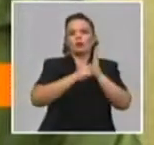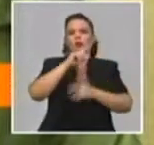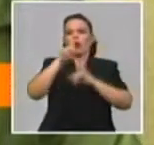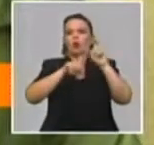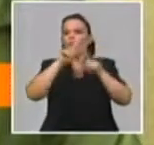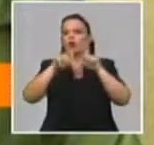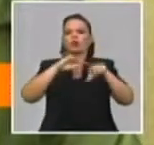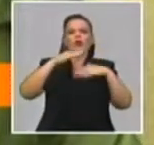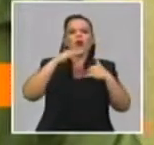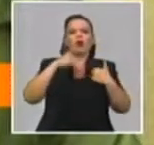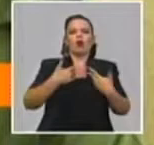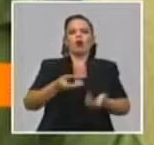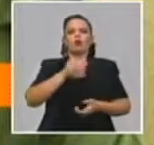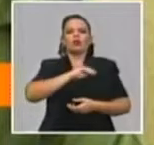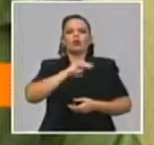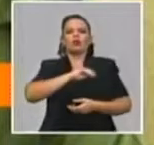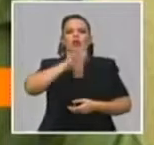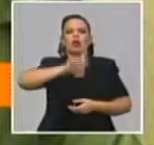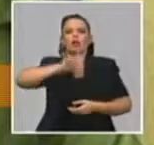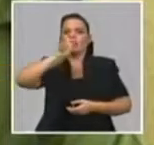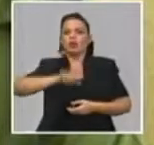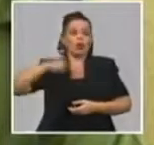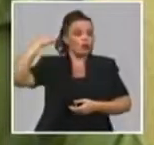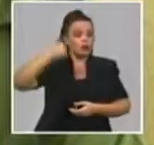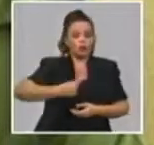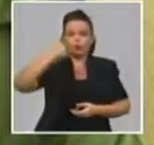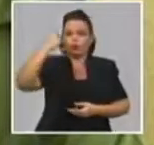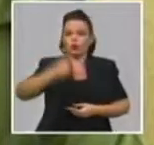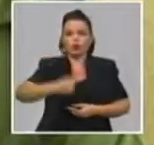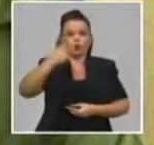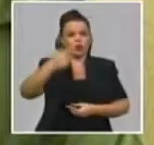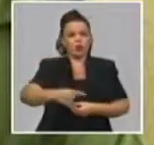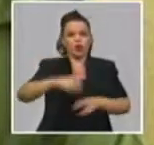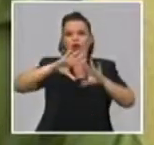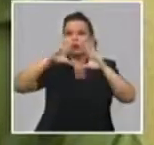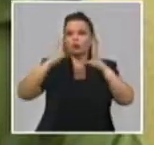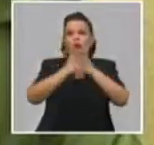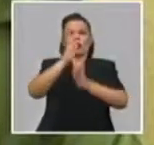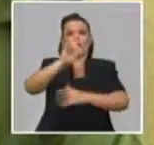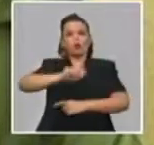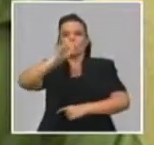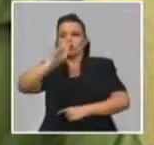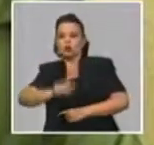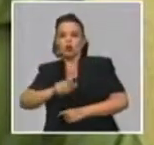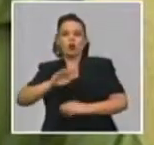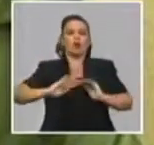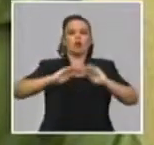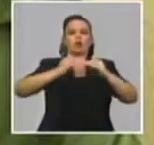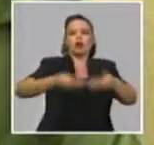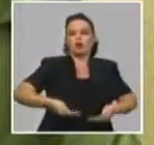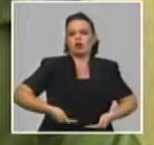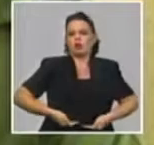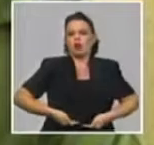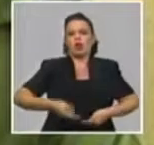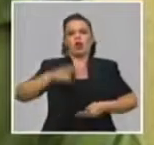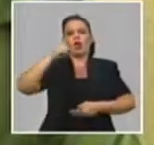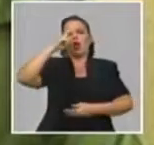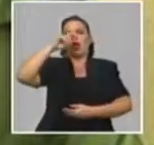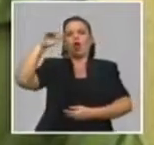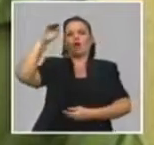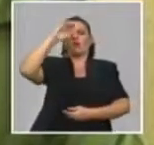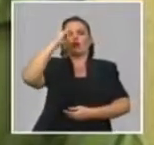activas al 100% de la población diariamente, a todas las embarazadas, a los mayores de 65